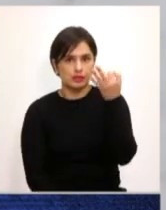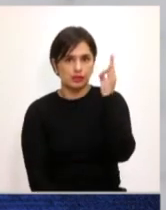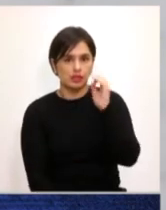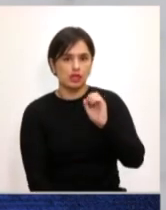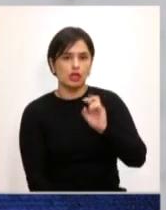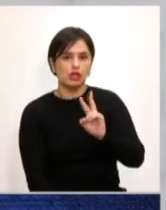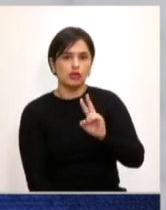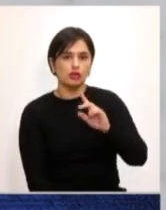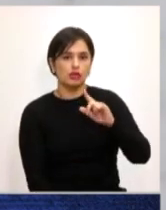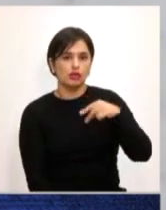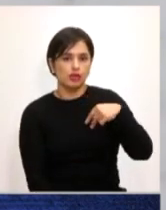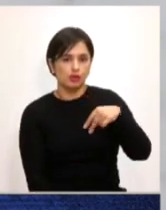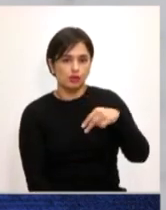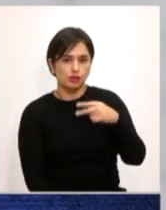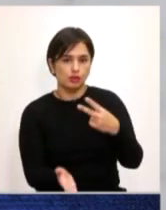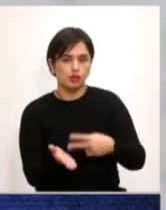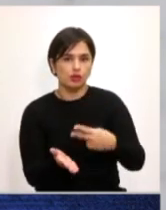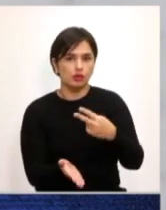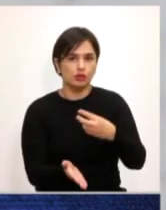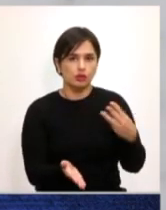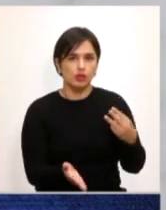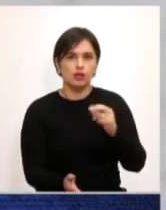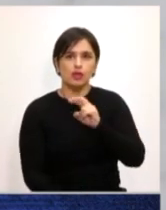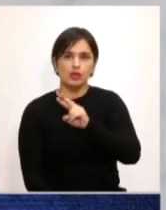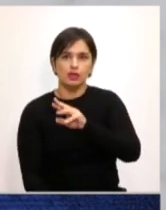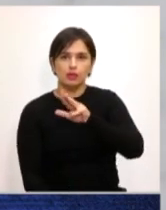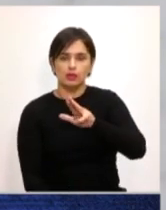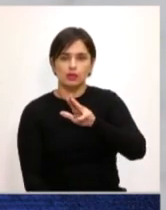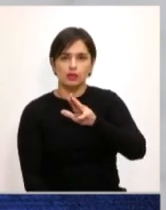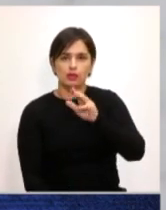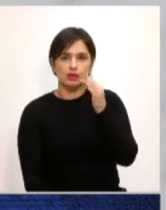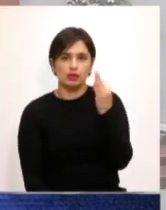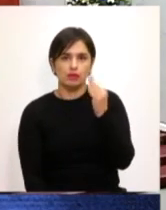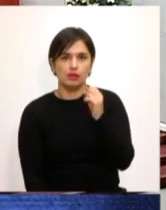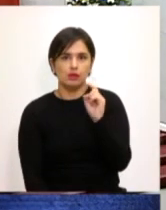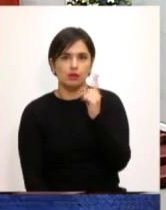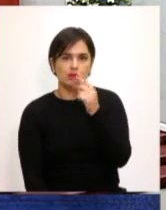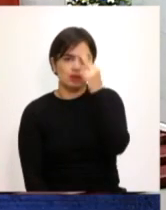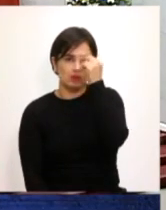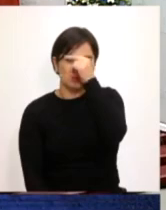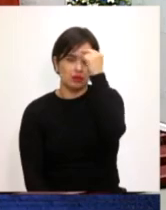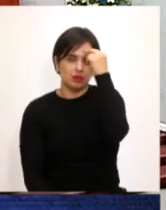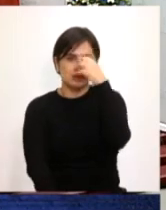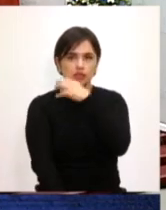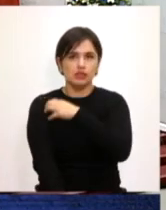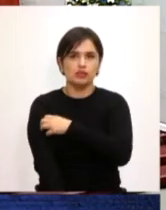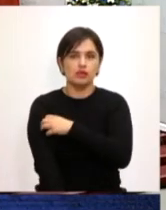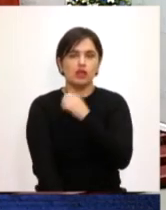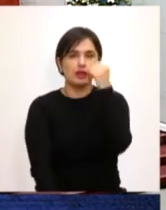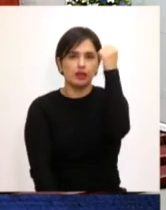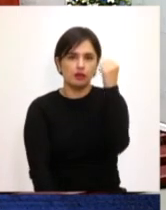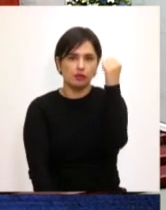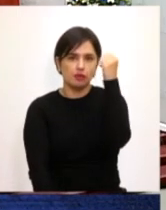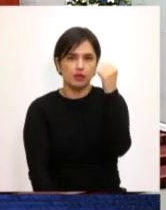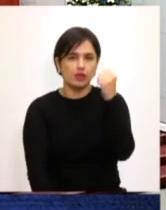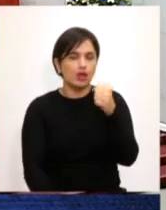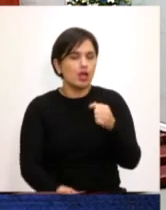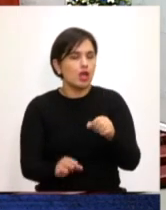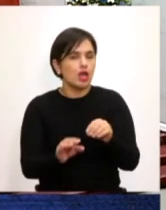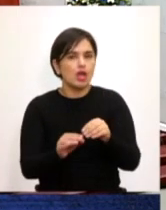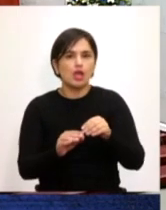de 2023 y 29 de febrero y 1 de marzo de este año en la ciudad de Copiapó, en plena crisis